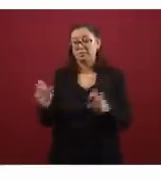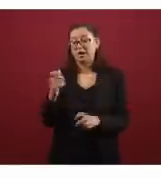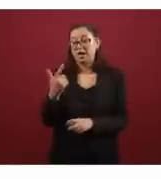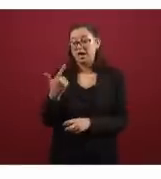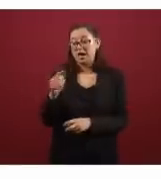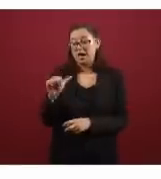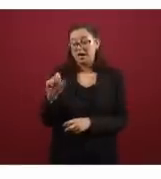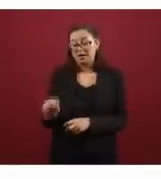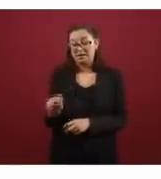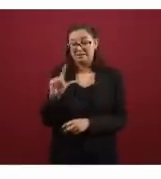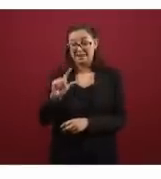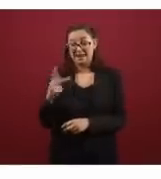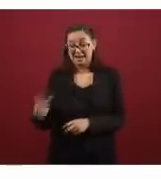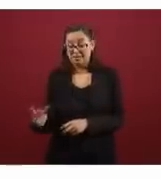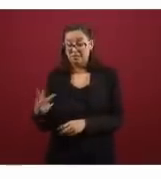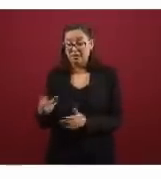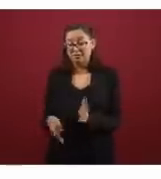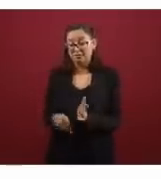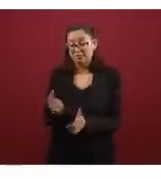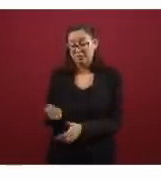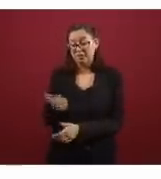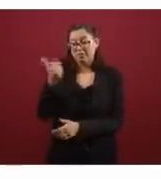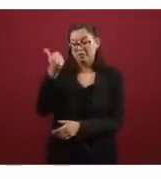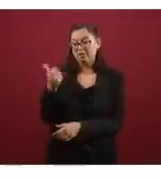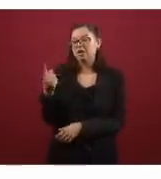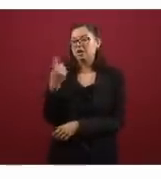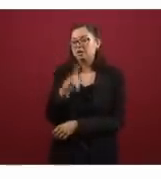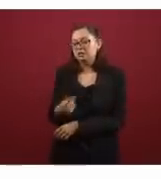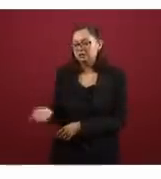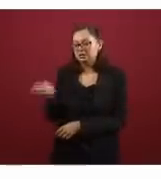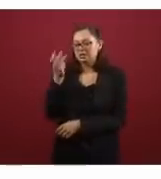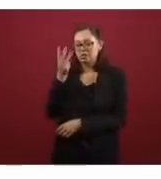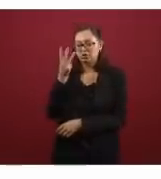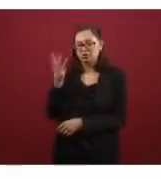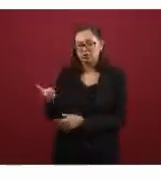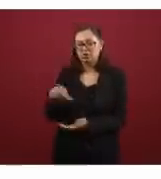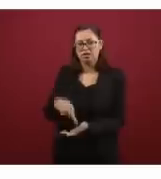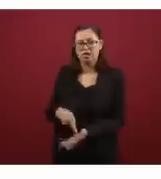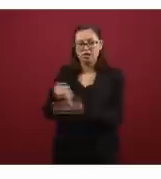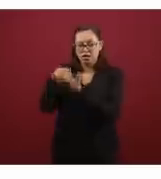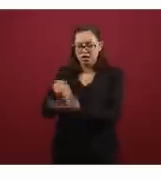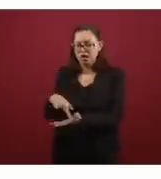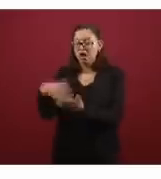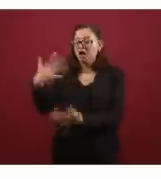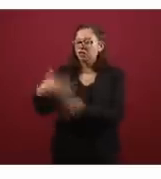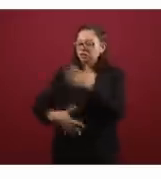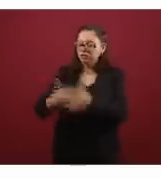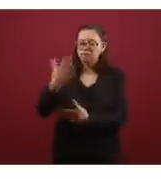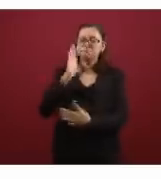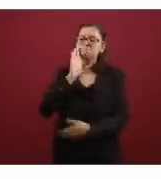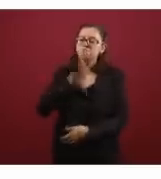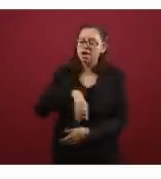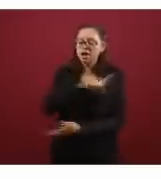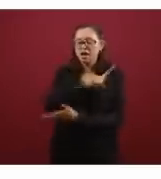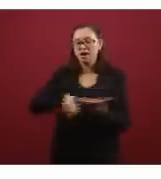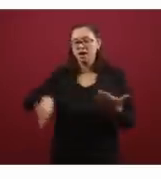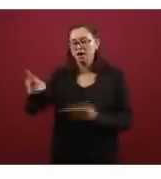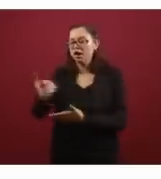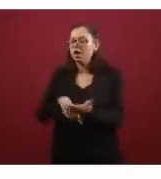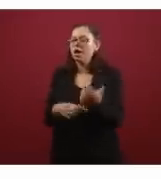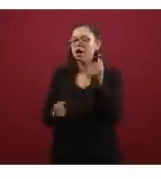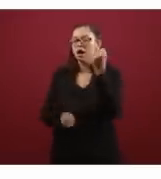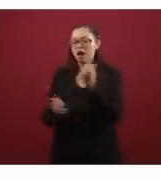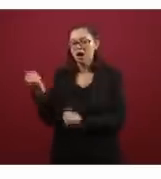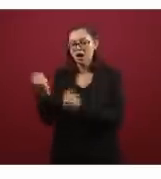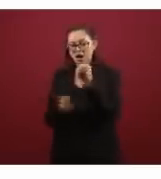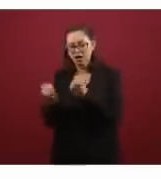gas LP. Básculas verificadas 103, inmovilizadas 15 porque estaban mal calibradas. Vehículos verificados 5,